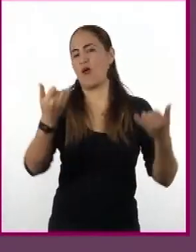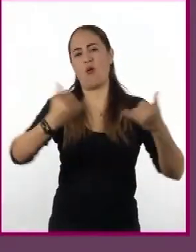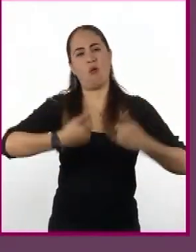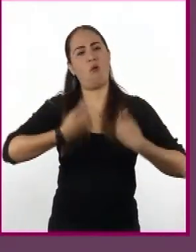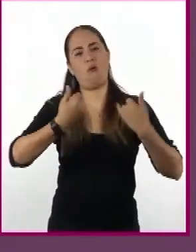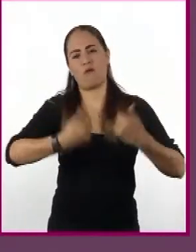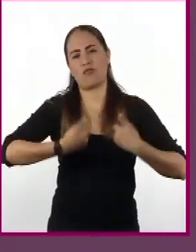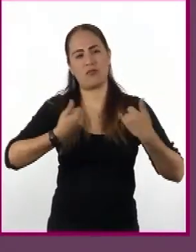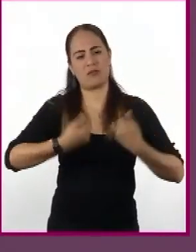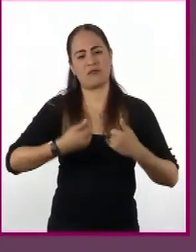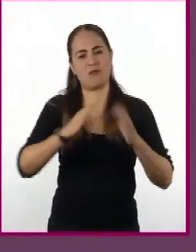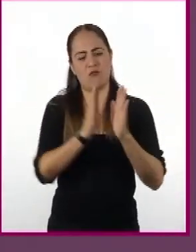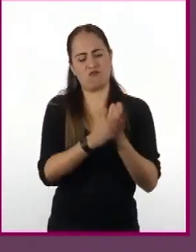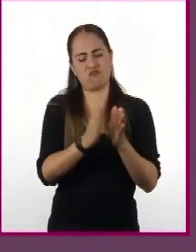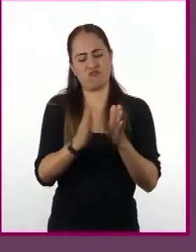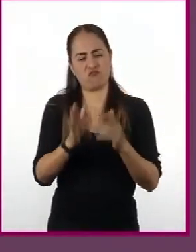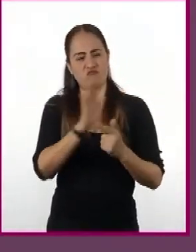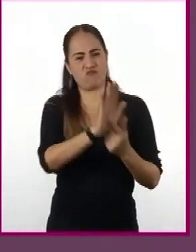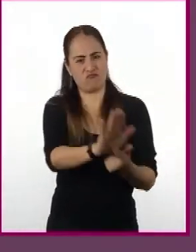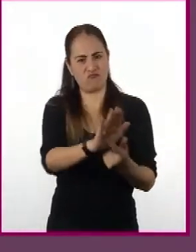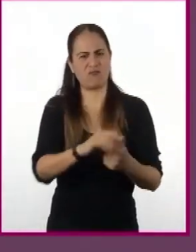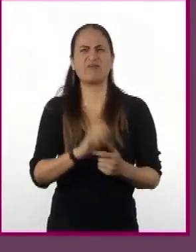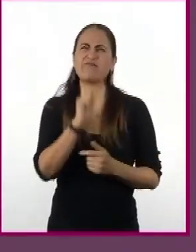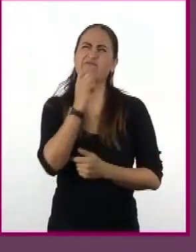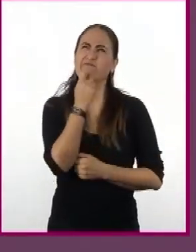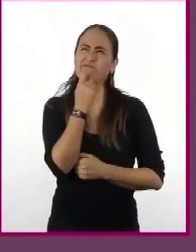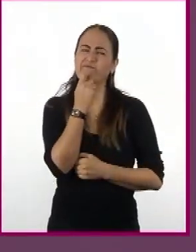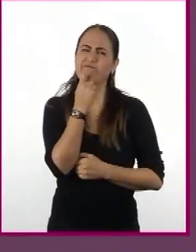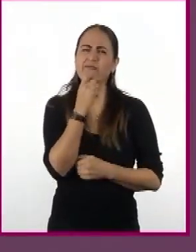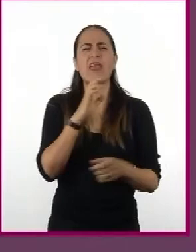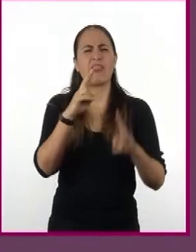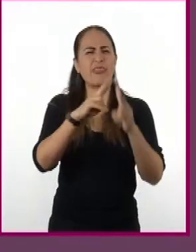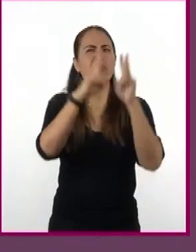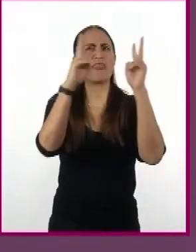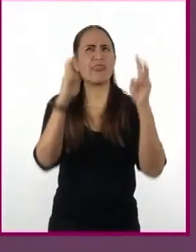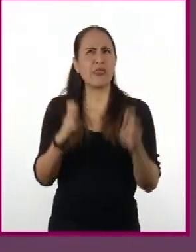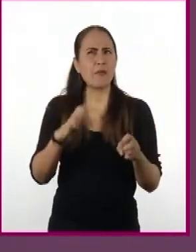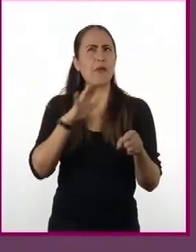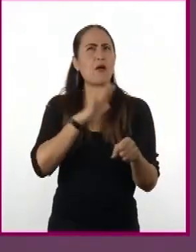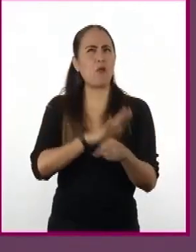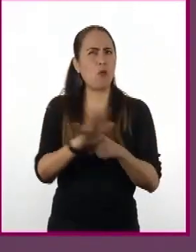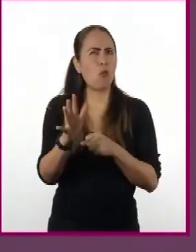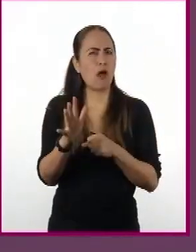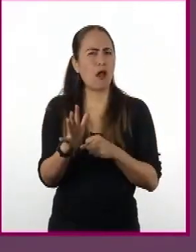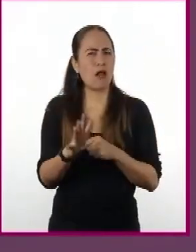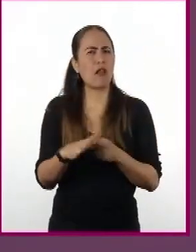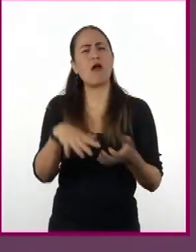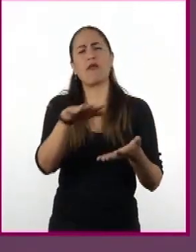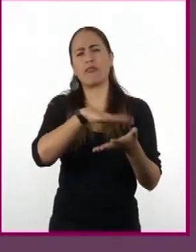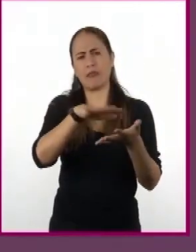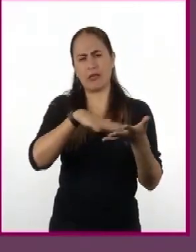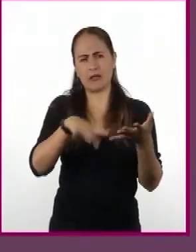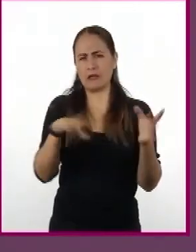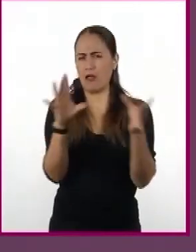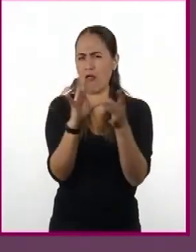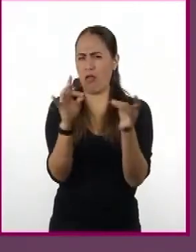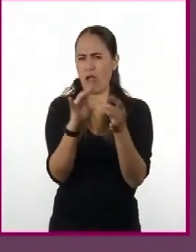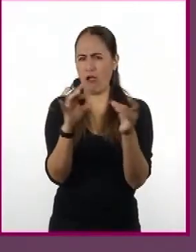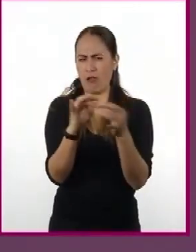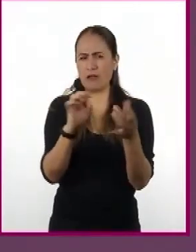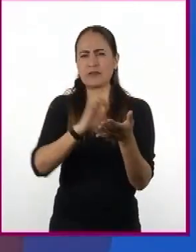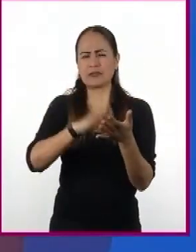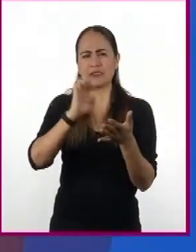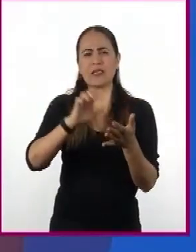adolescente. Y se me ocurre que podría ser sobre textos narrativos, ya sé,